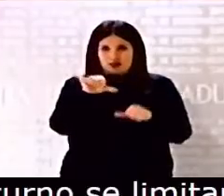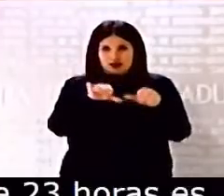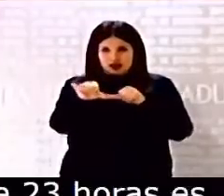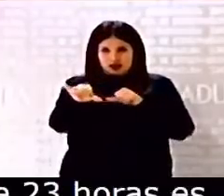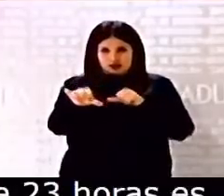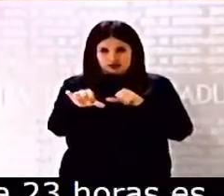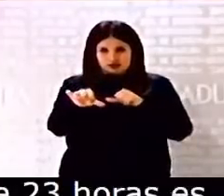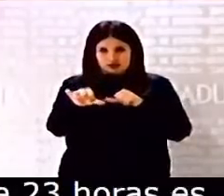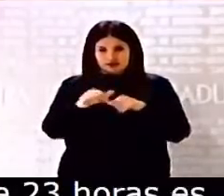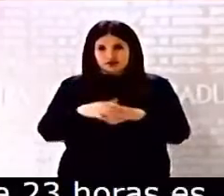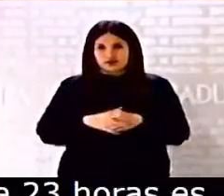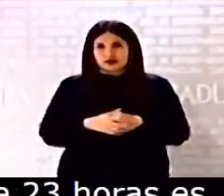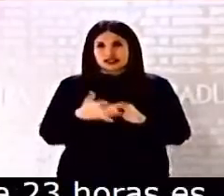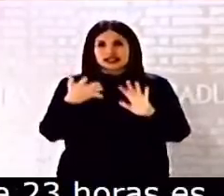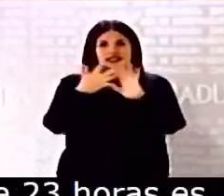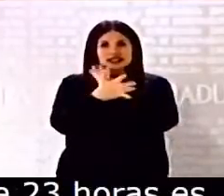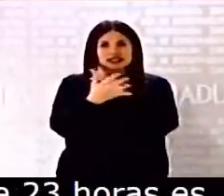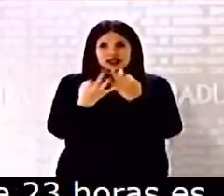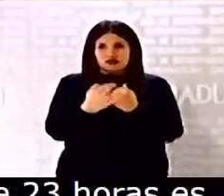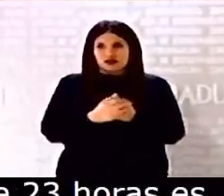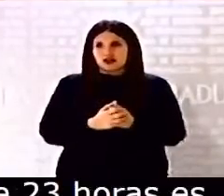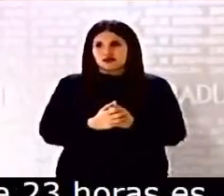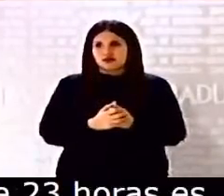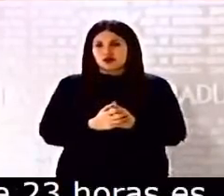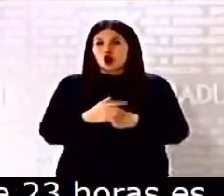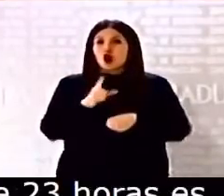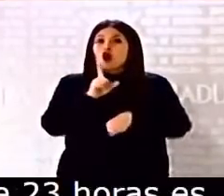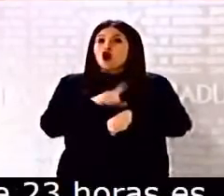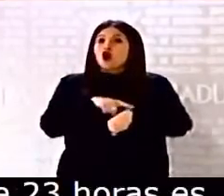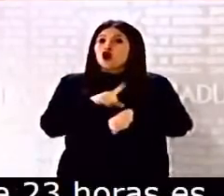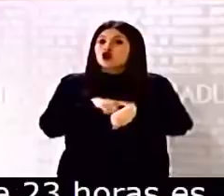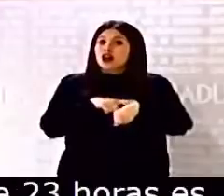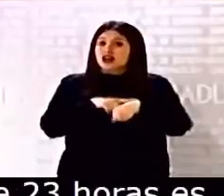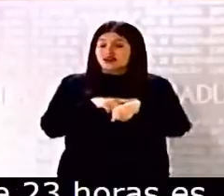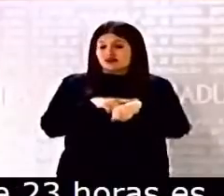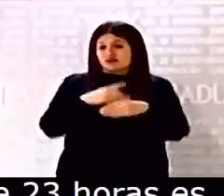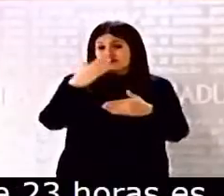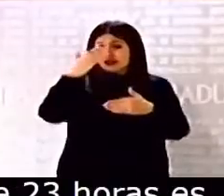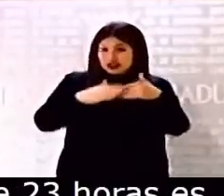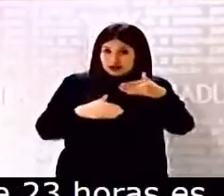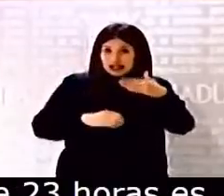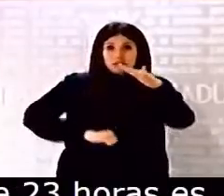decir, no se puede poner el toque de queda más allá de las 23 horas